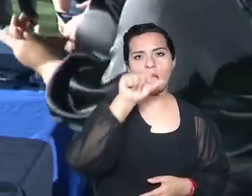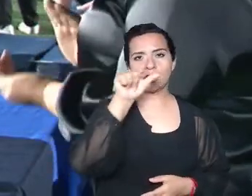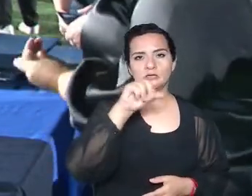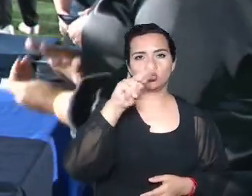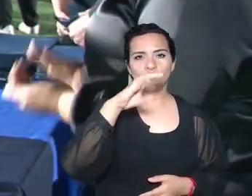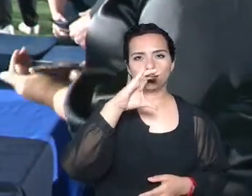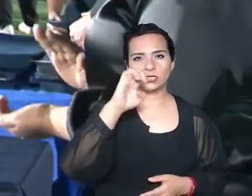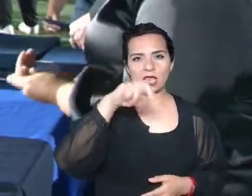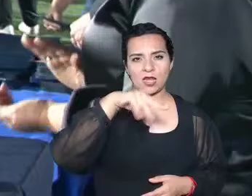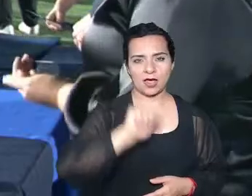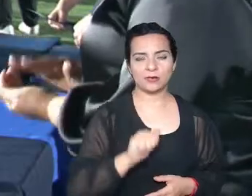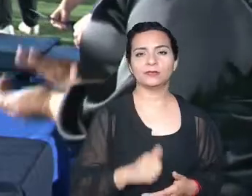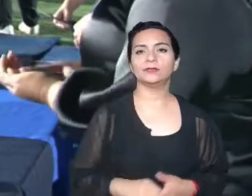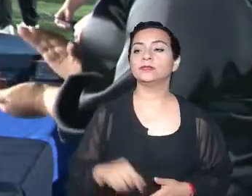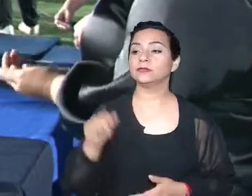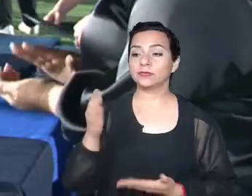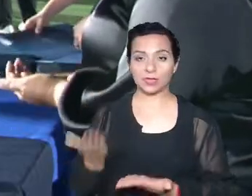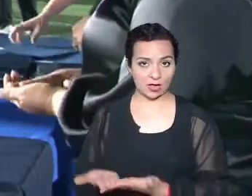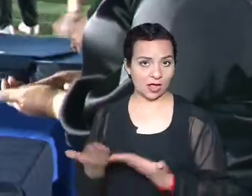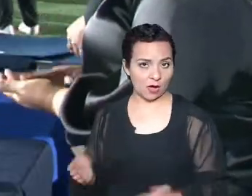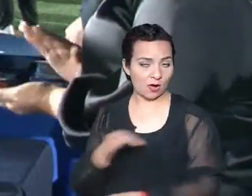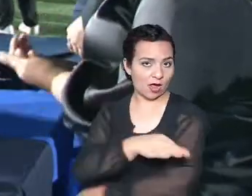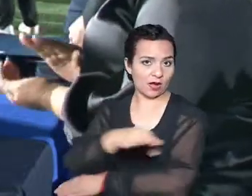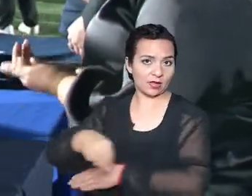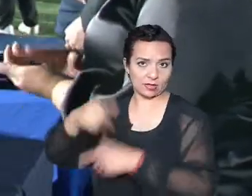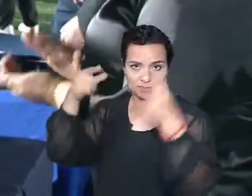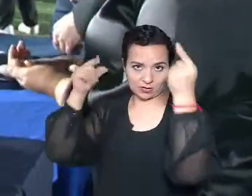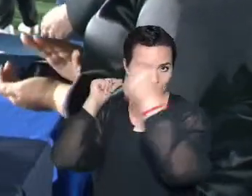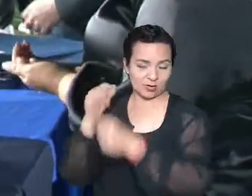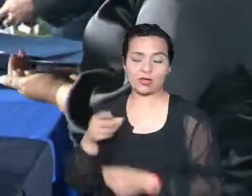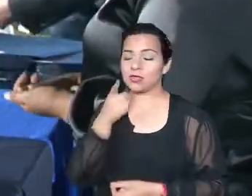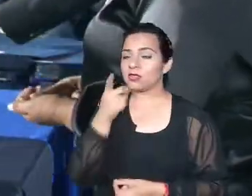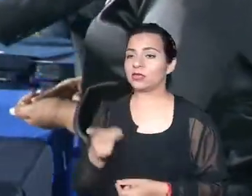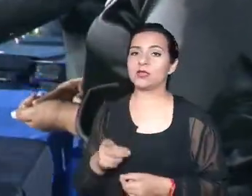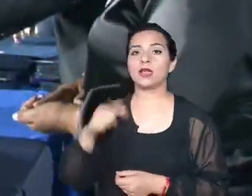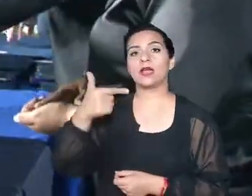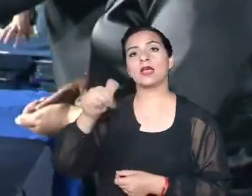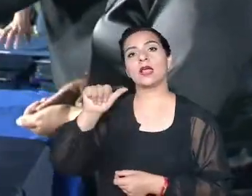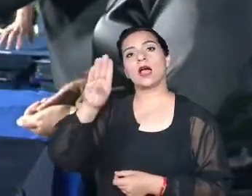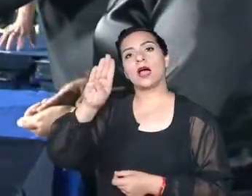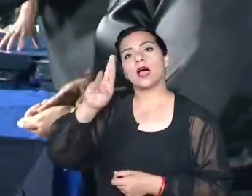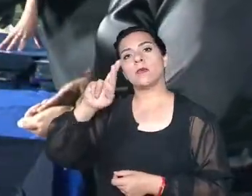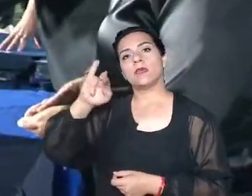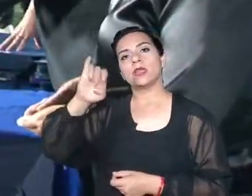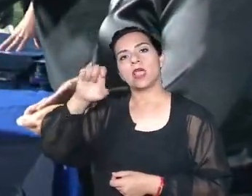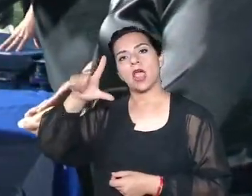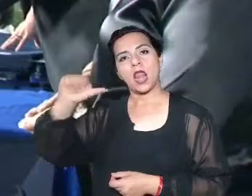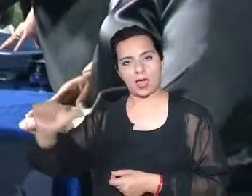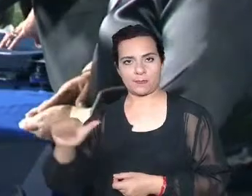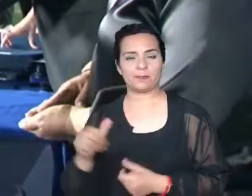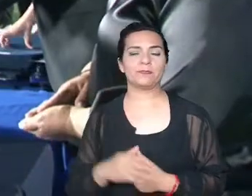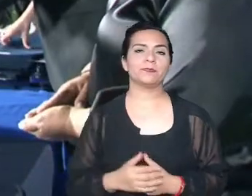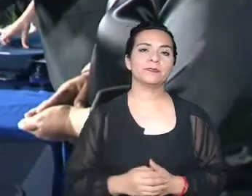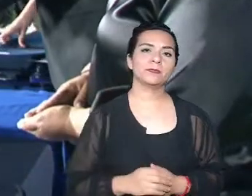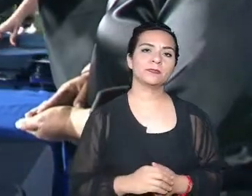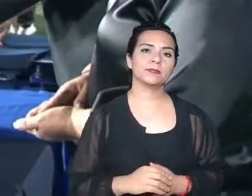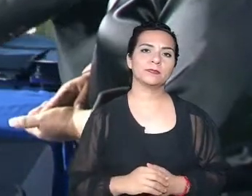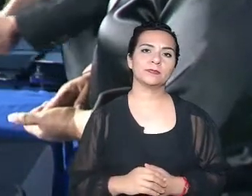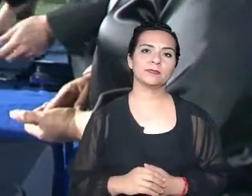Márquez. De este lado, egresando de arquitectura, recibe su reconocimiento Gabriela Gons Acosta.